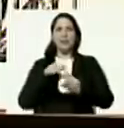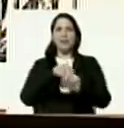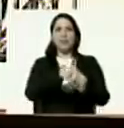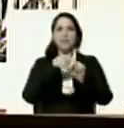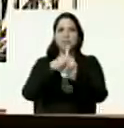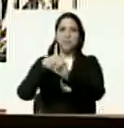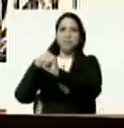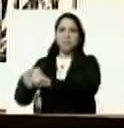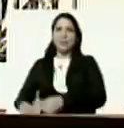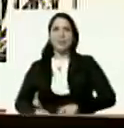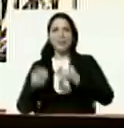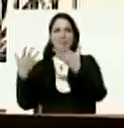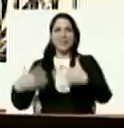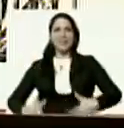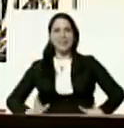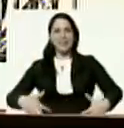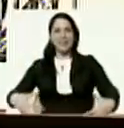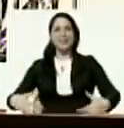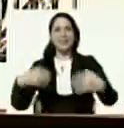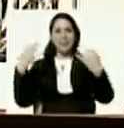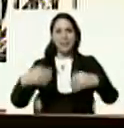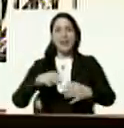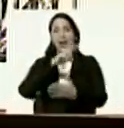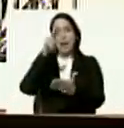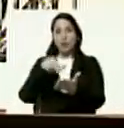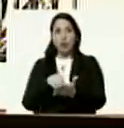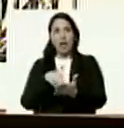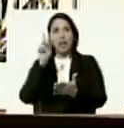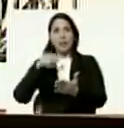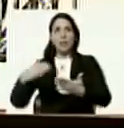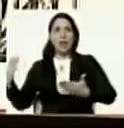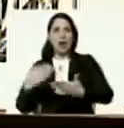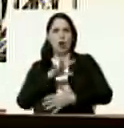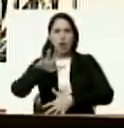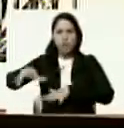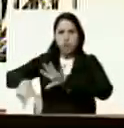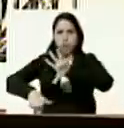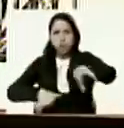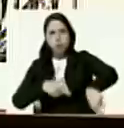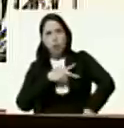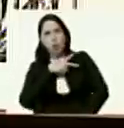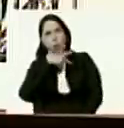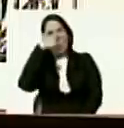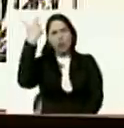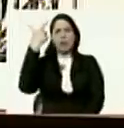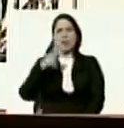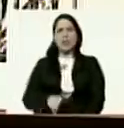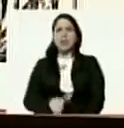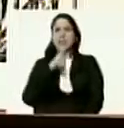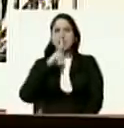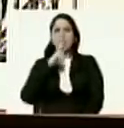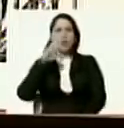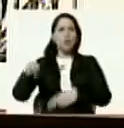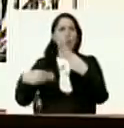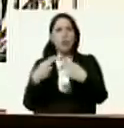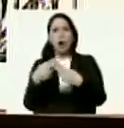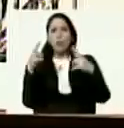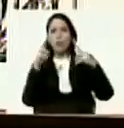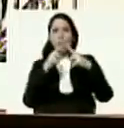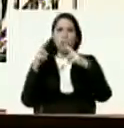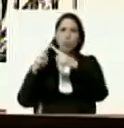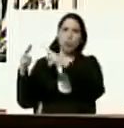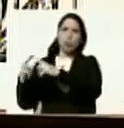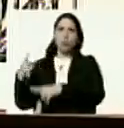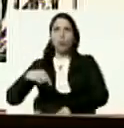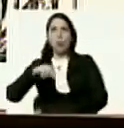de las riquezas nacionales y de la corrupción más espantosa que jamás se conoció en nuestra